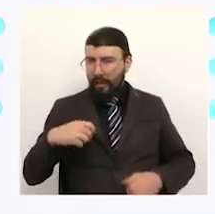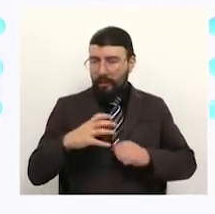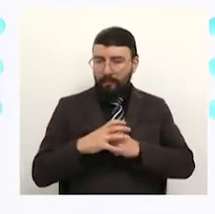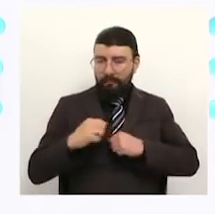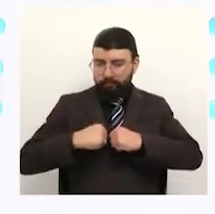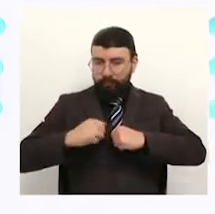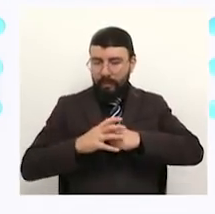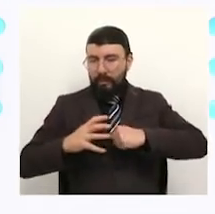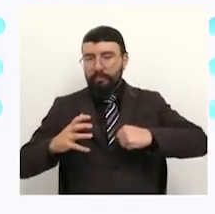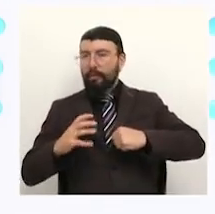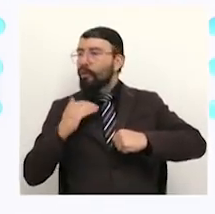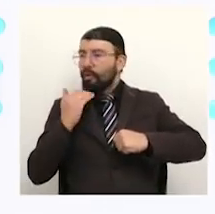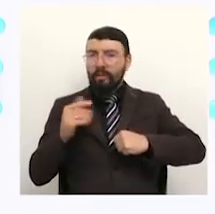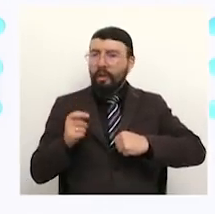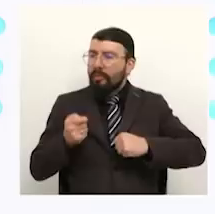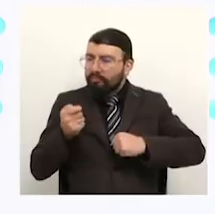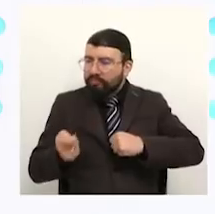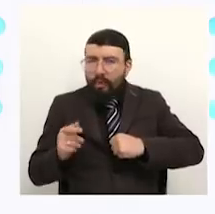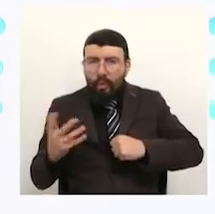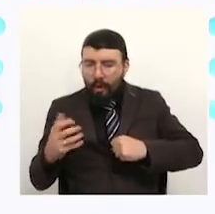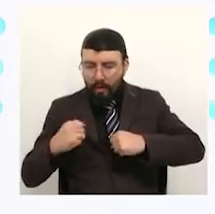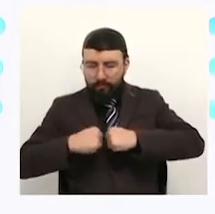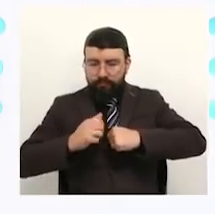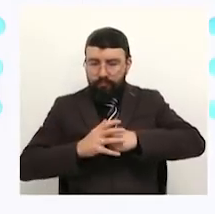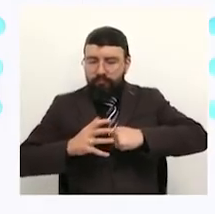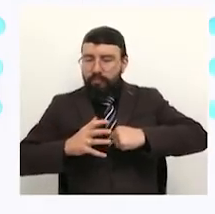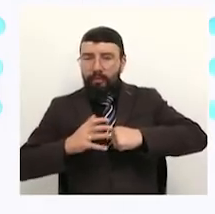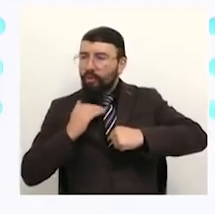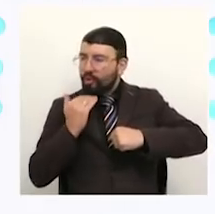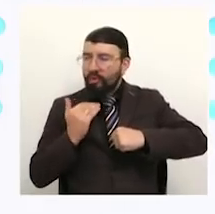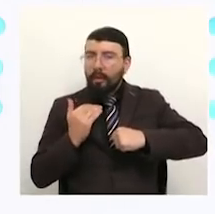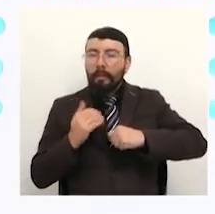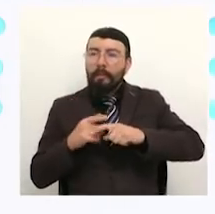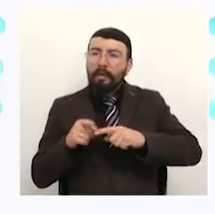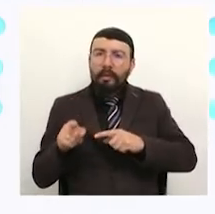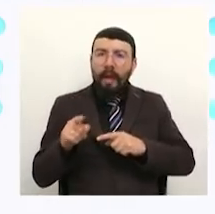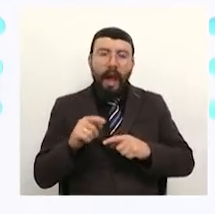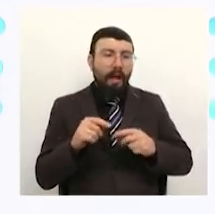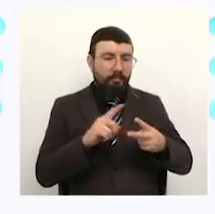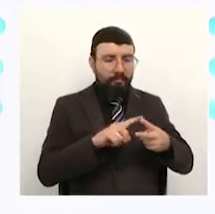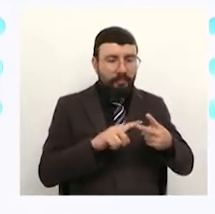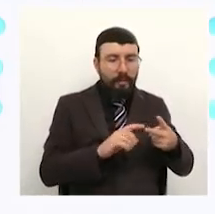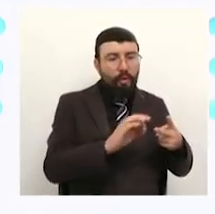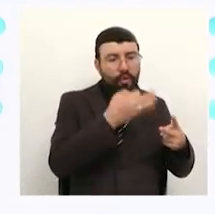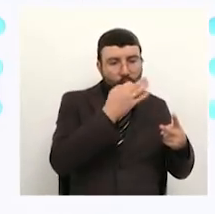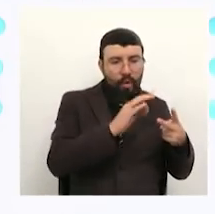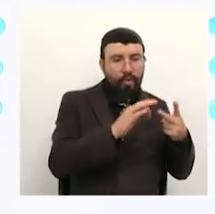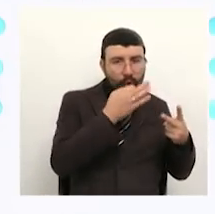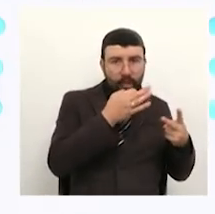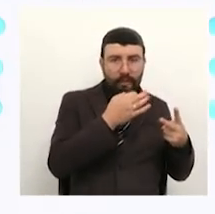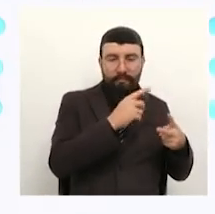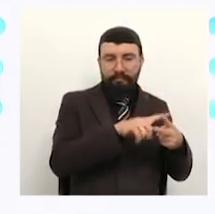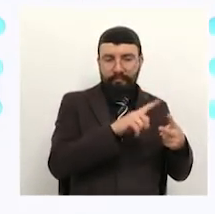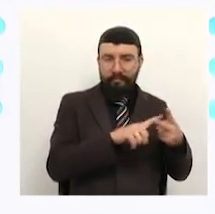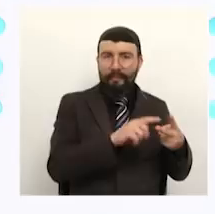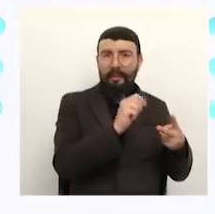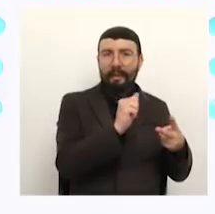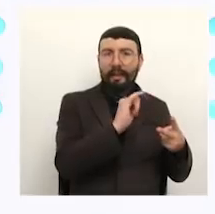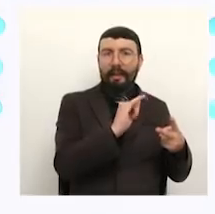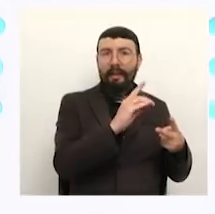remató y de no sé qué tipo de artritis tendrá nuestro paciente suelen tomar esos dos medicamentos haines y corticoides